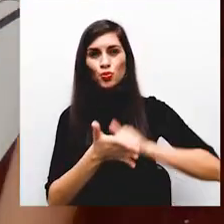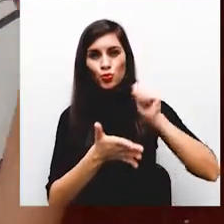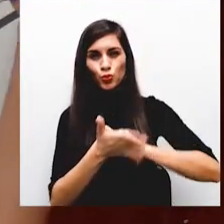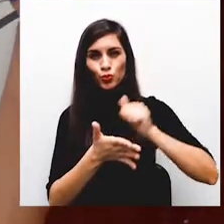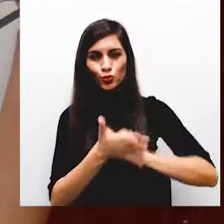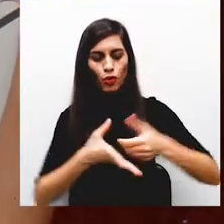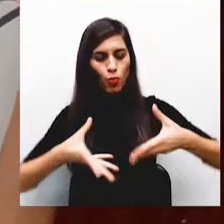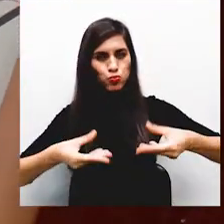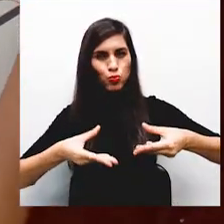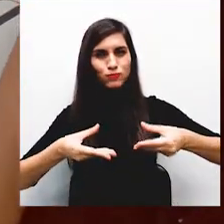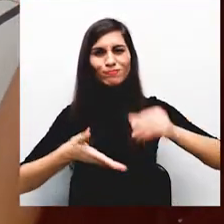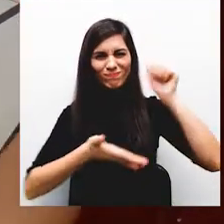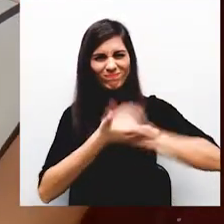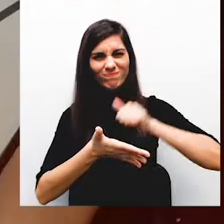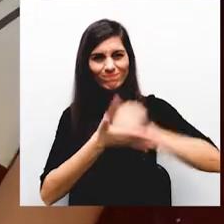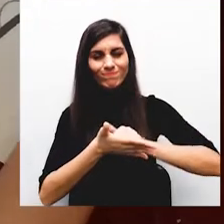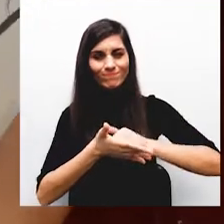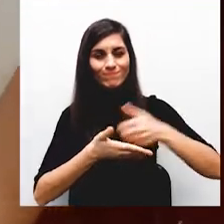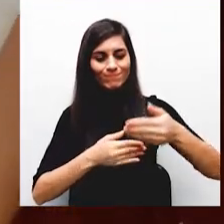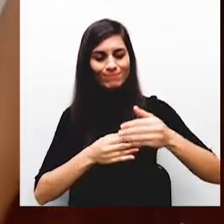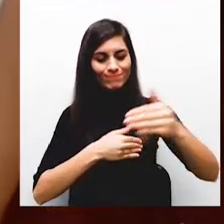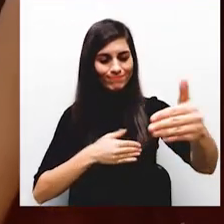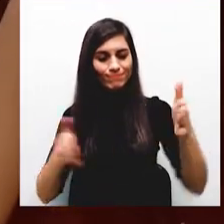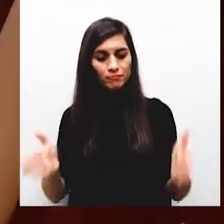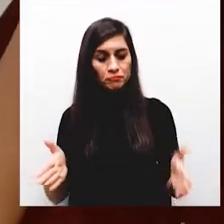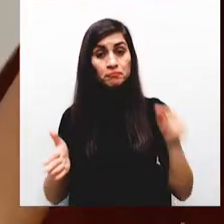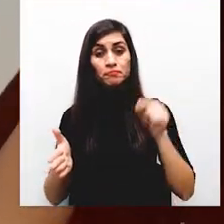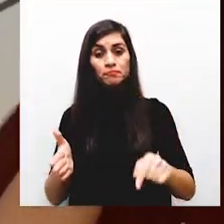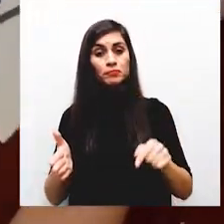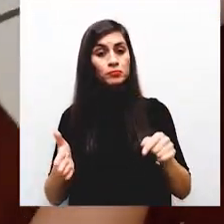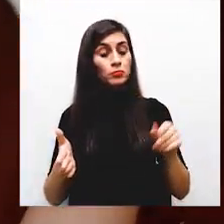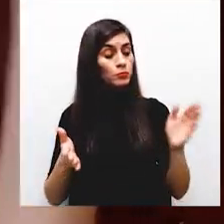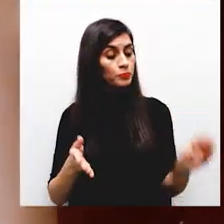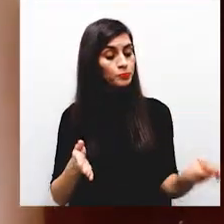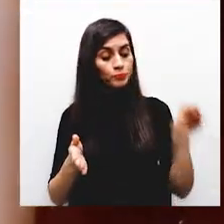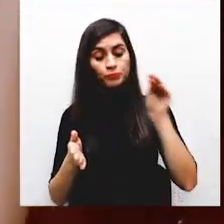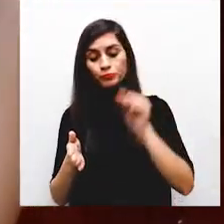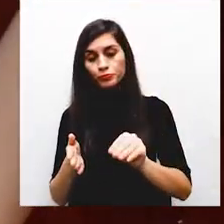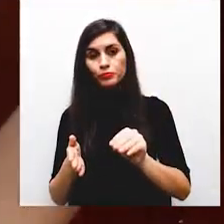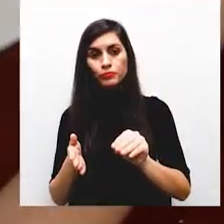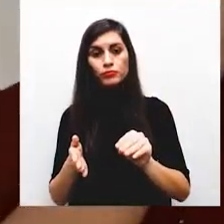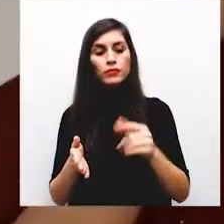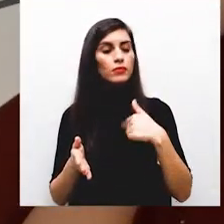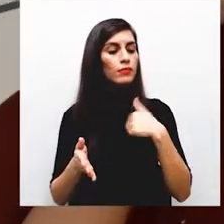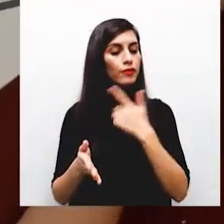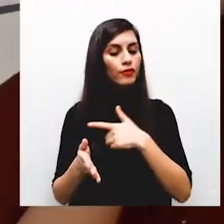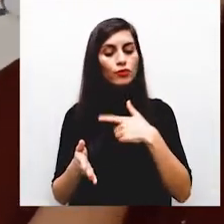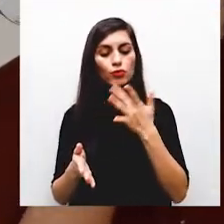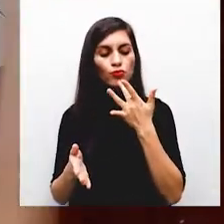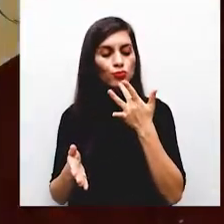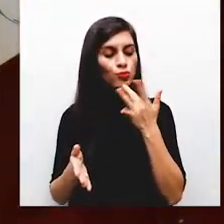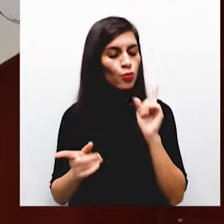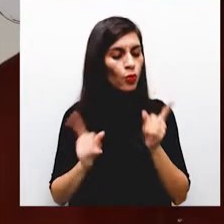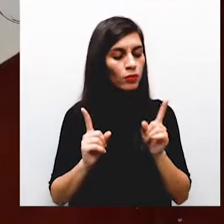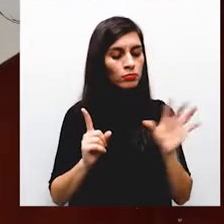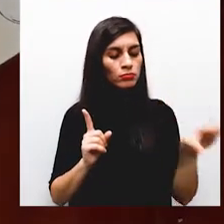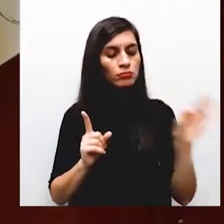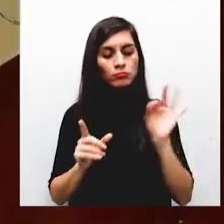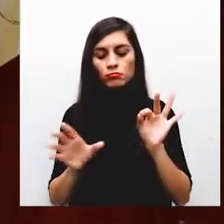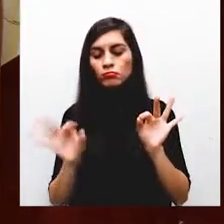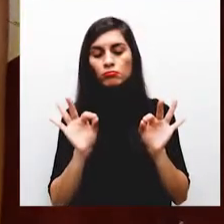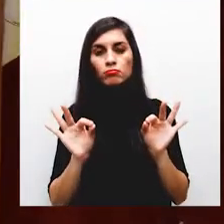de cartón. Escogemos el que más nos guste y este boceto lo vamos a trasladar al